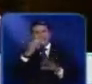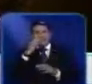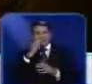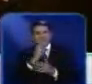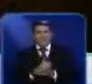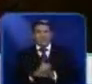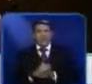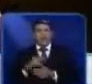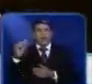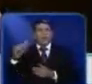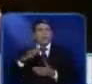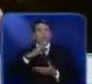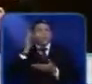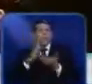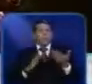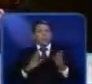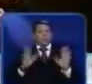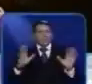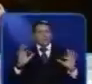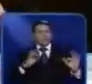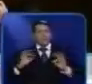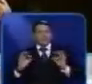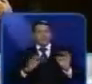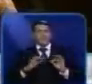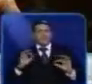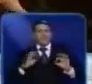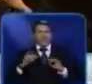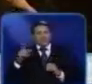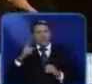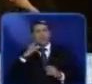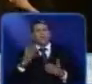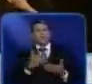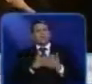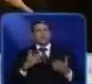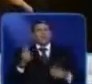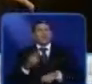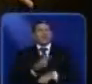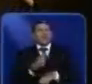Recordemos que esta es la última función que se realizará en el teatro por disposición gubernamental.